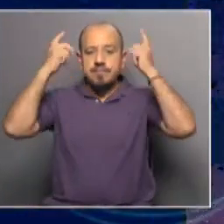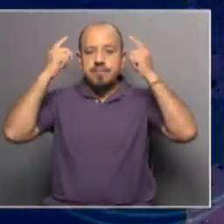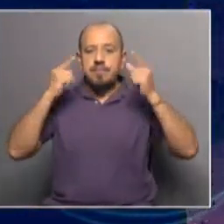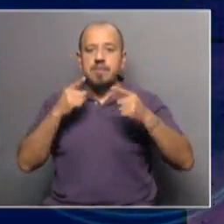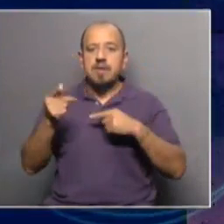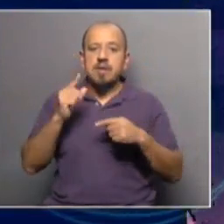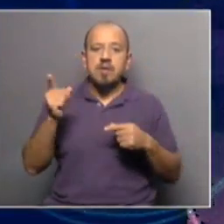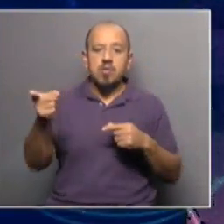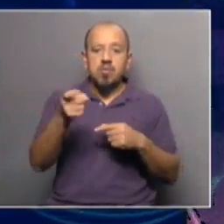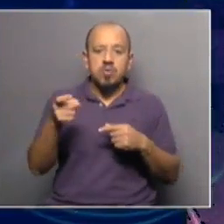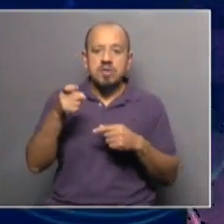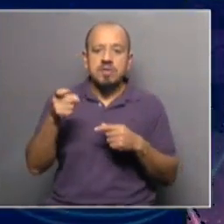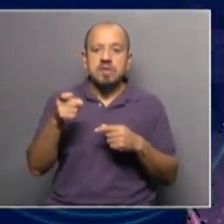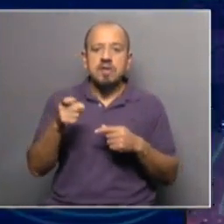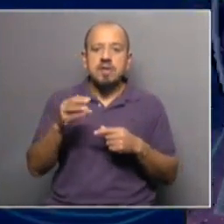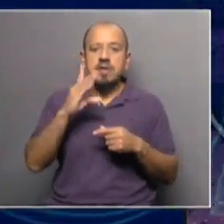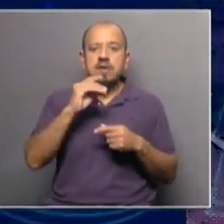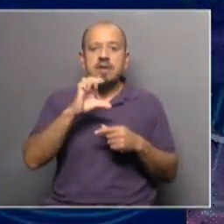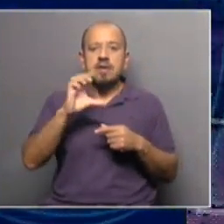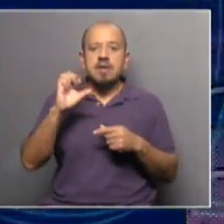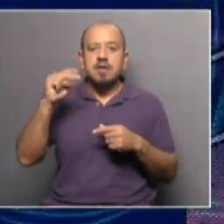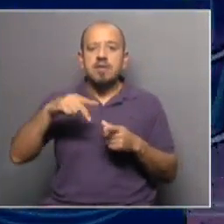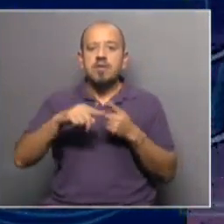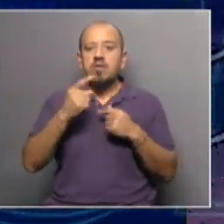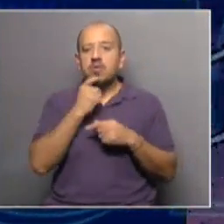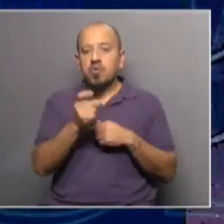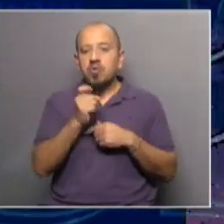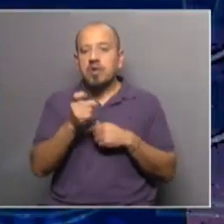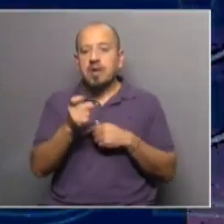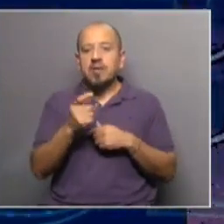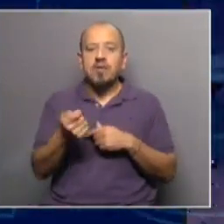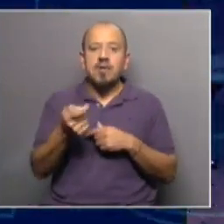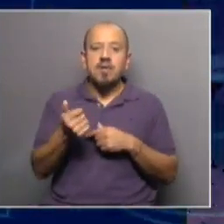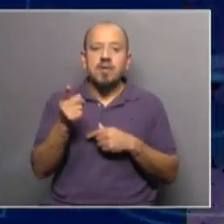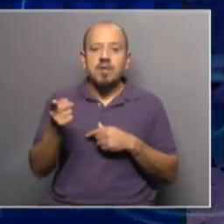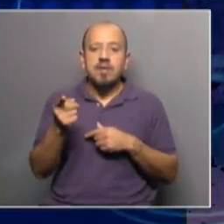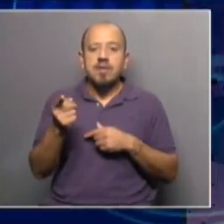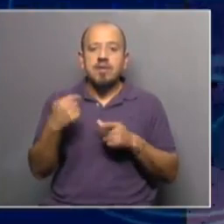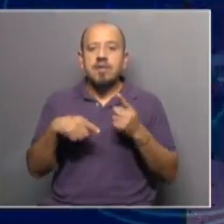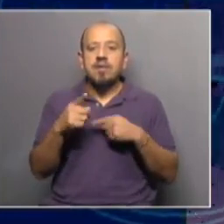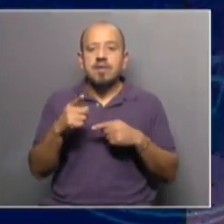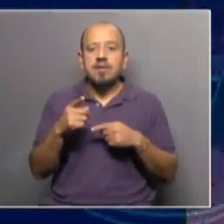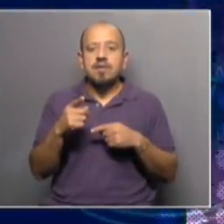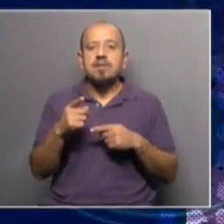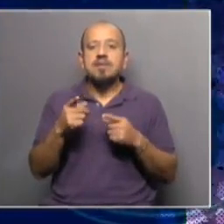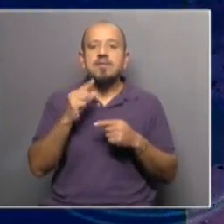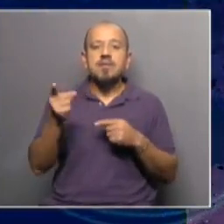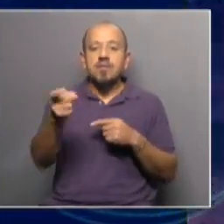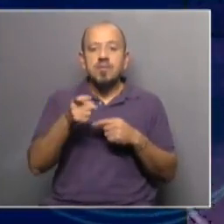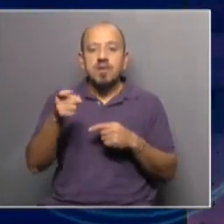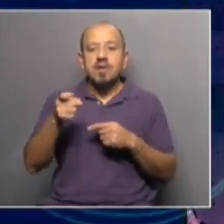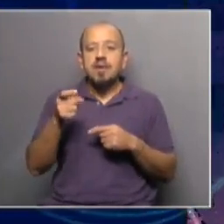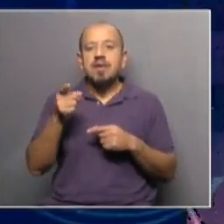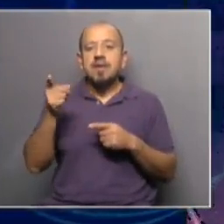de comunista, hubo una huelga en el 92 muy grande, Hugo de León era colorado, riverista, ¿no? No, pero como tenía, todavía estamos saliendo de, claro, eran los 90 y le